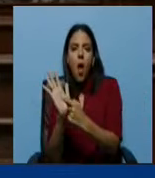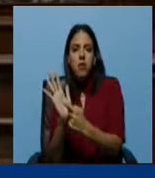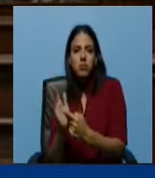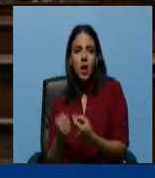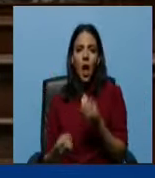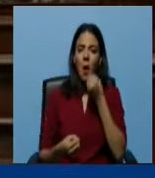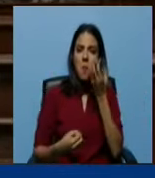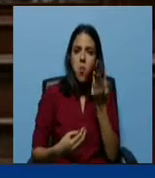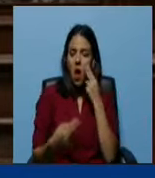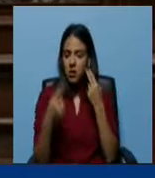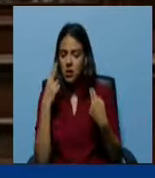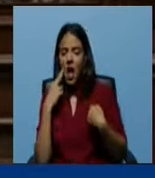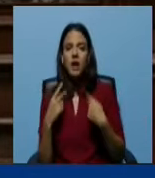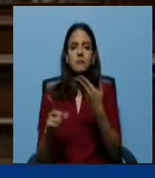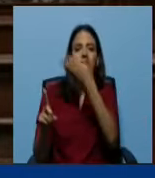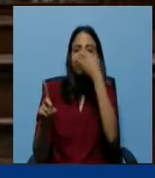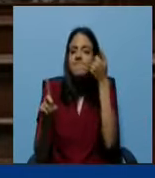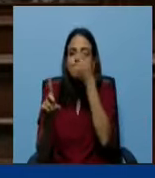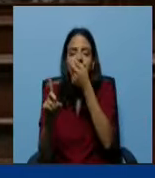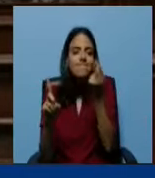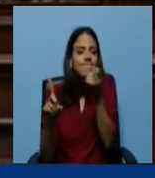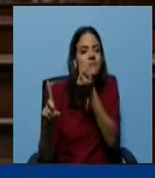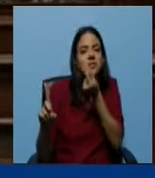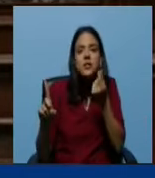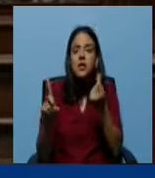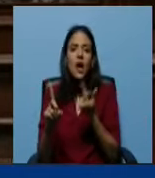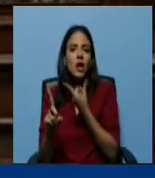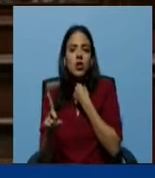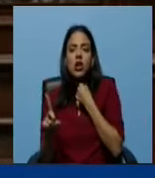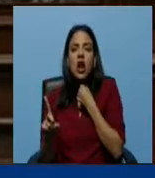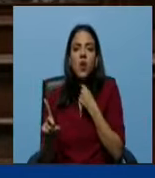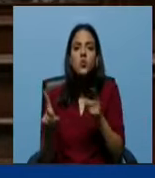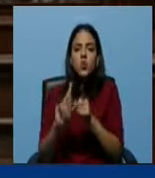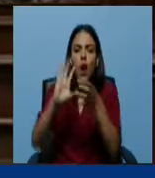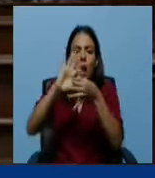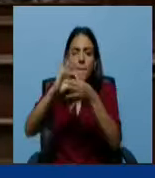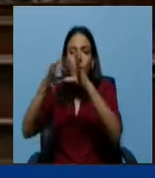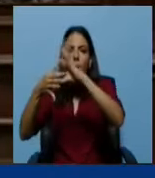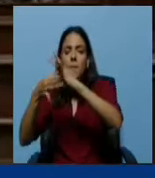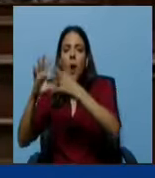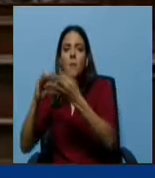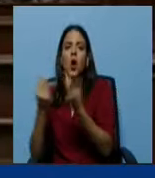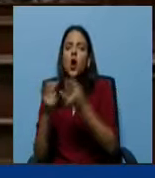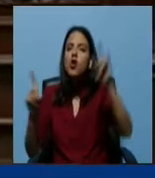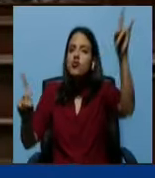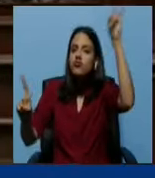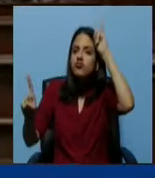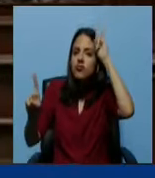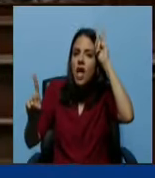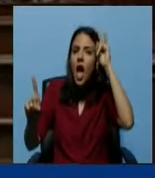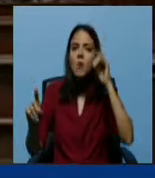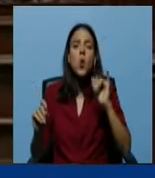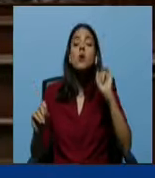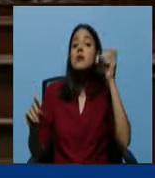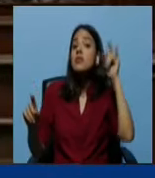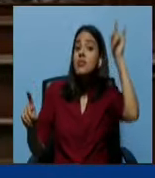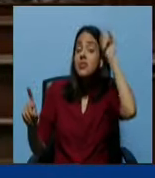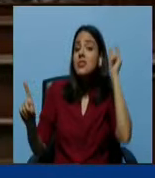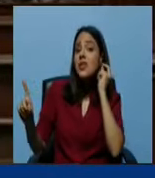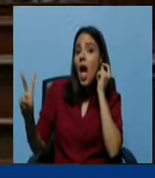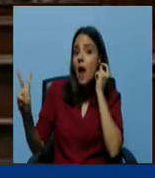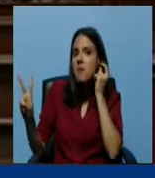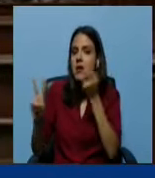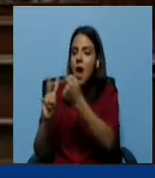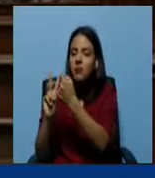la codicia, se une a la malignidad del diablo y de la diabla, y pica el